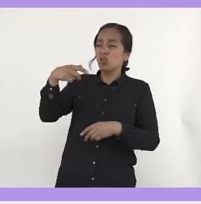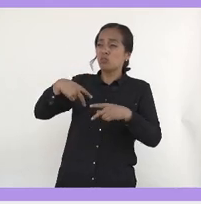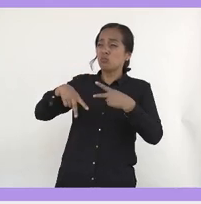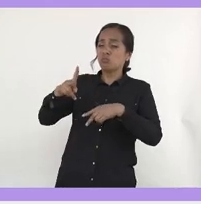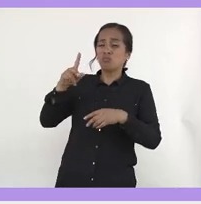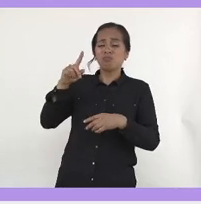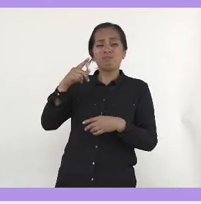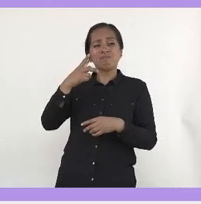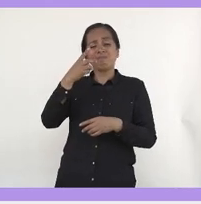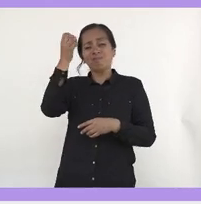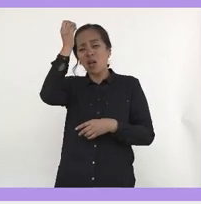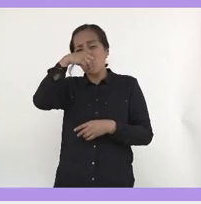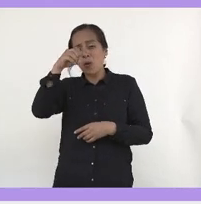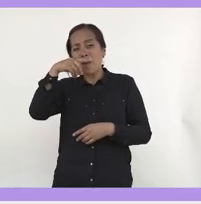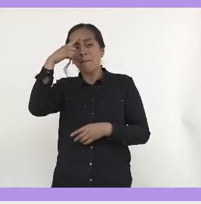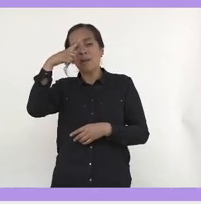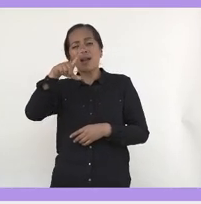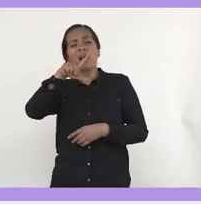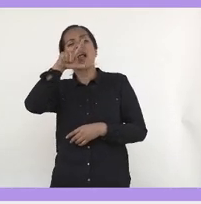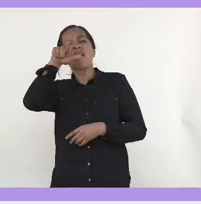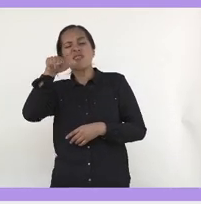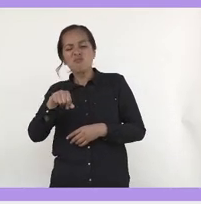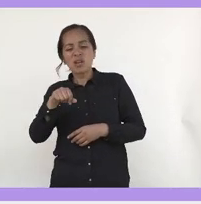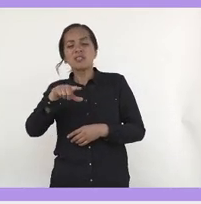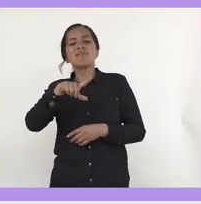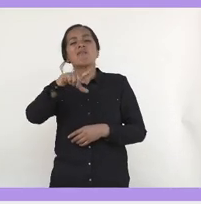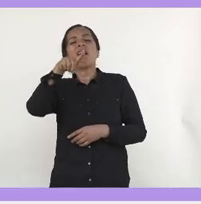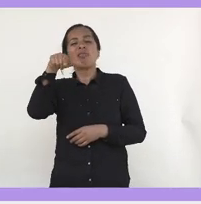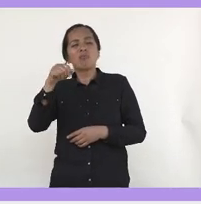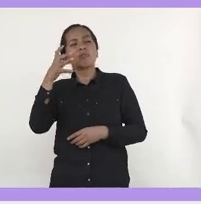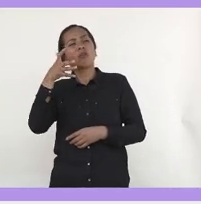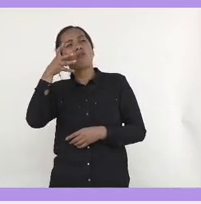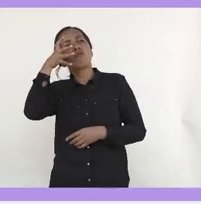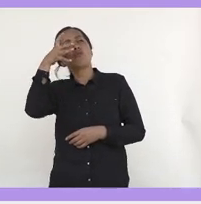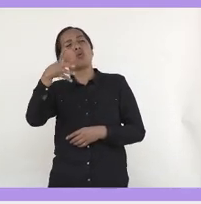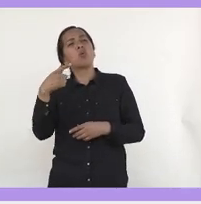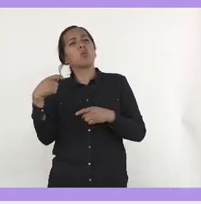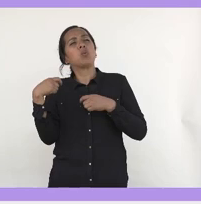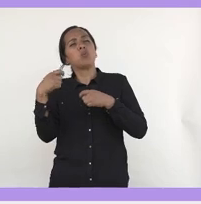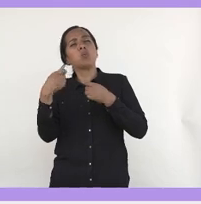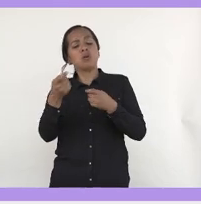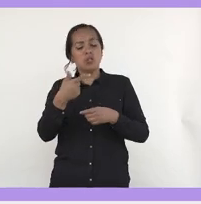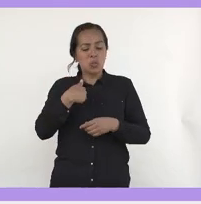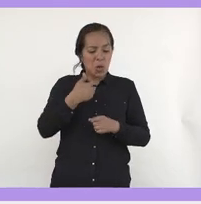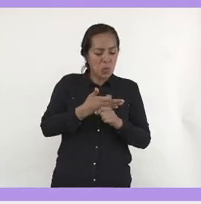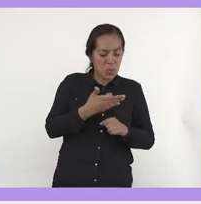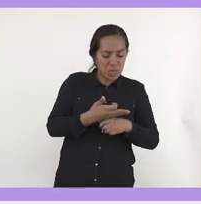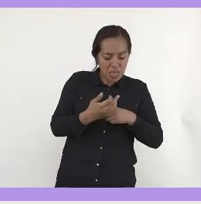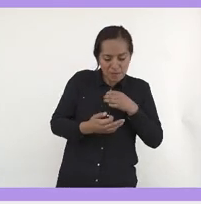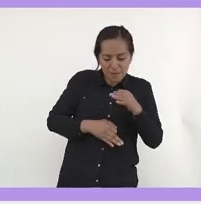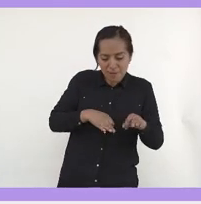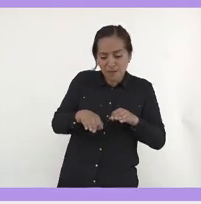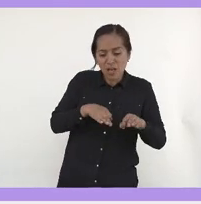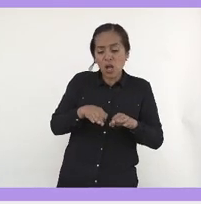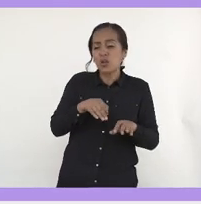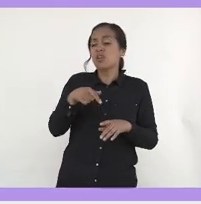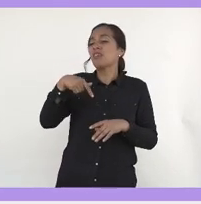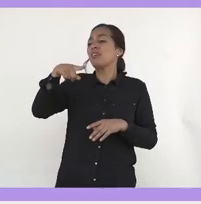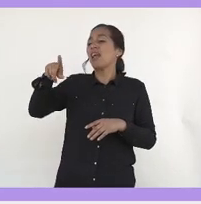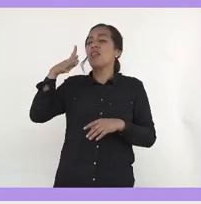que para los que lleguen después no y cuando hablan o decir bueno trabajaron y recogerán los frutos otros no